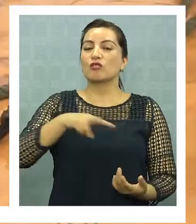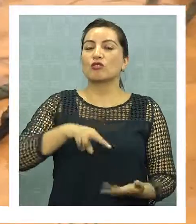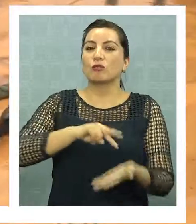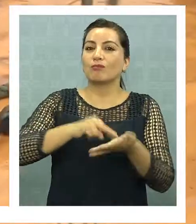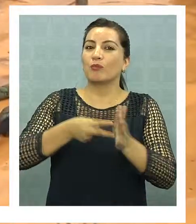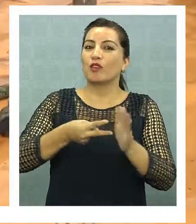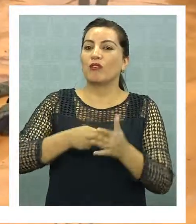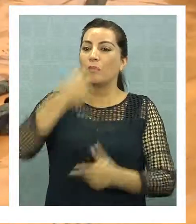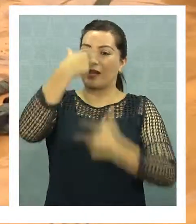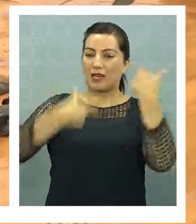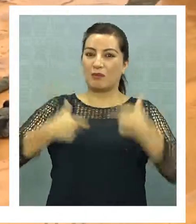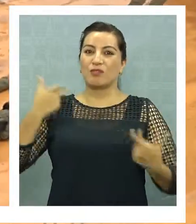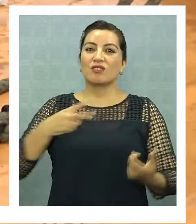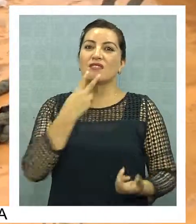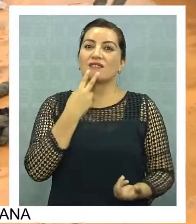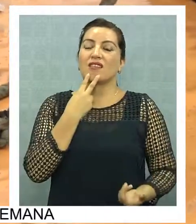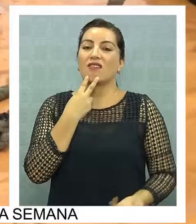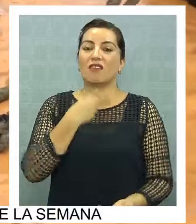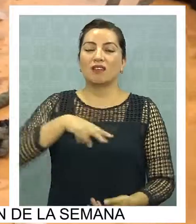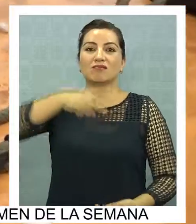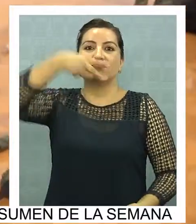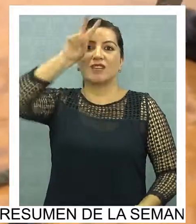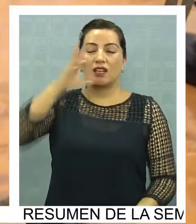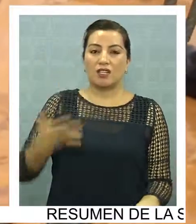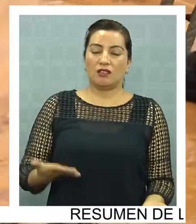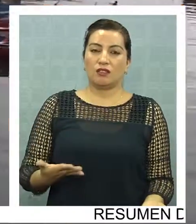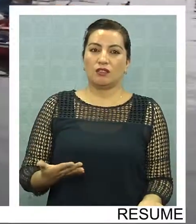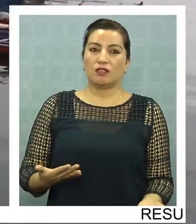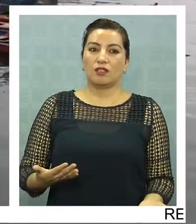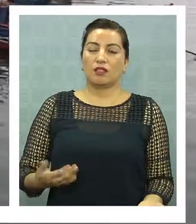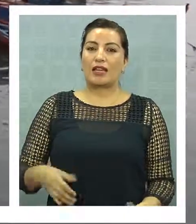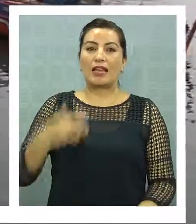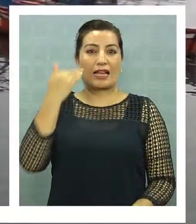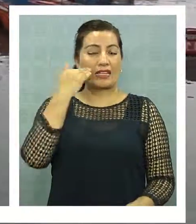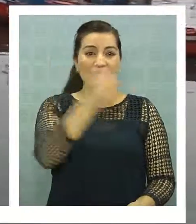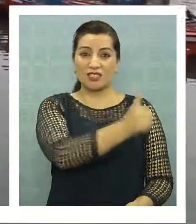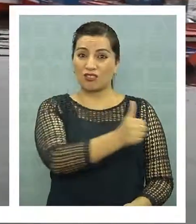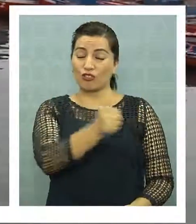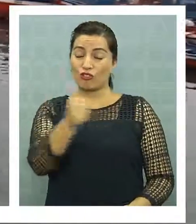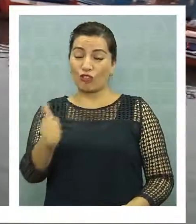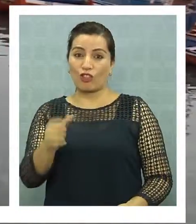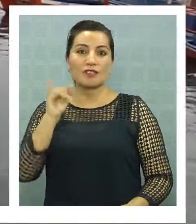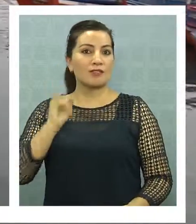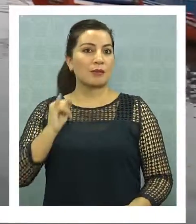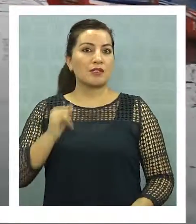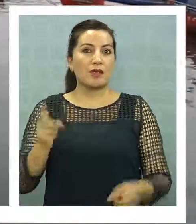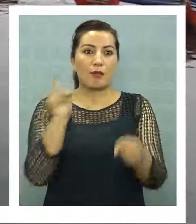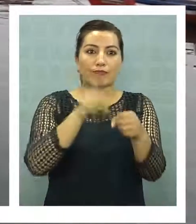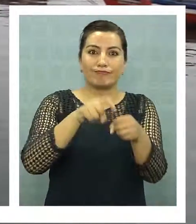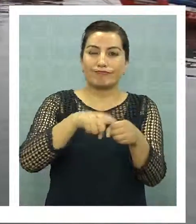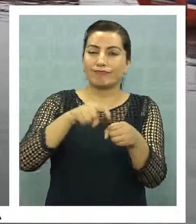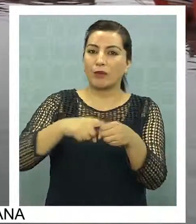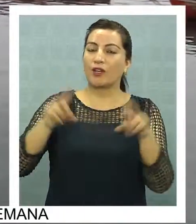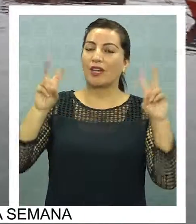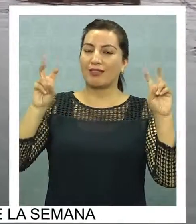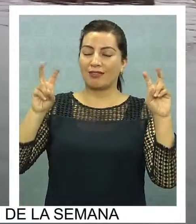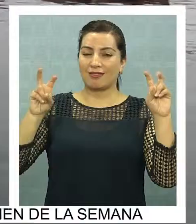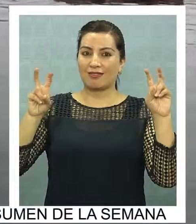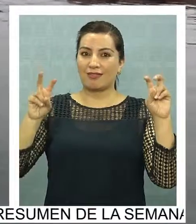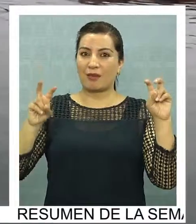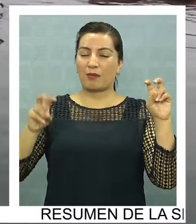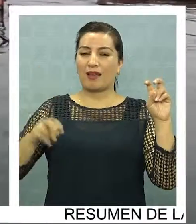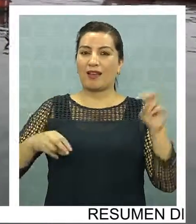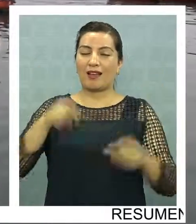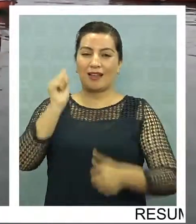ciudadanos del norte, donde casi toda nuestra amalgama parlamentaria está involucrada de alguna u otra manera con los intereses de los grandes